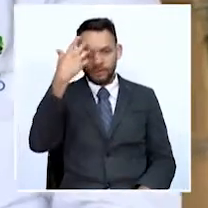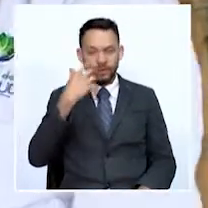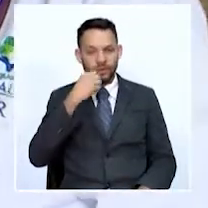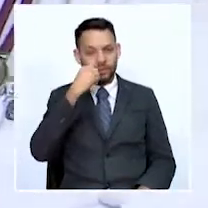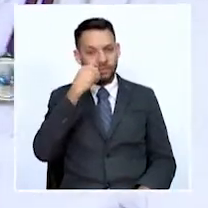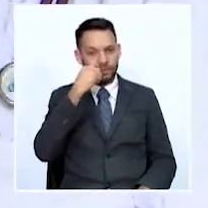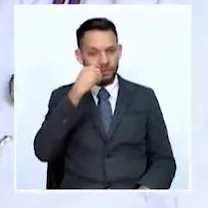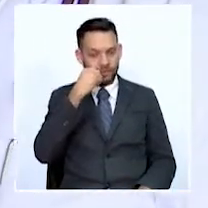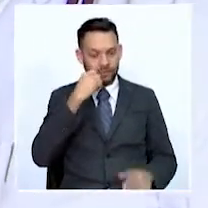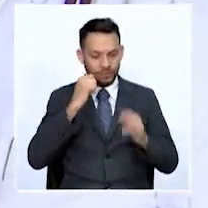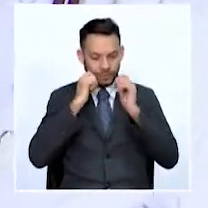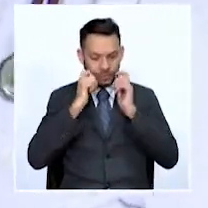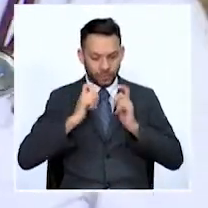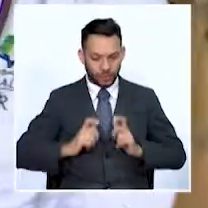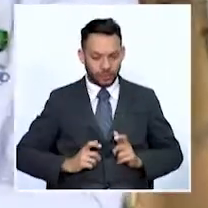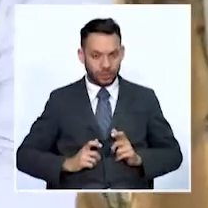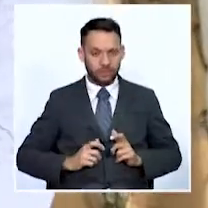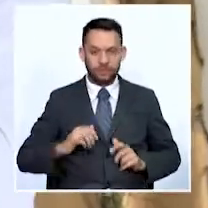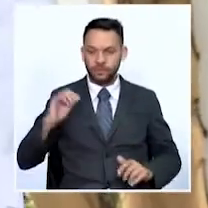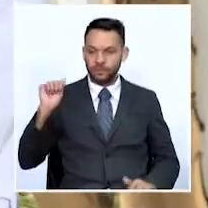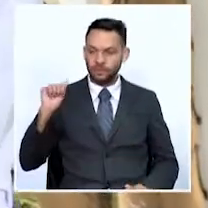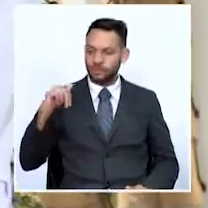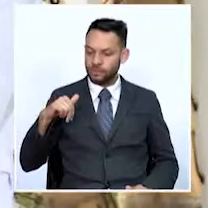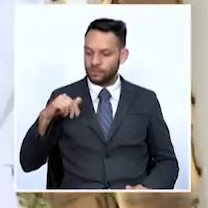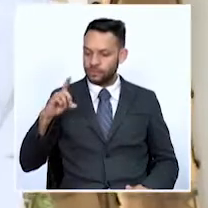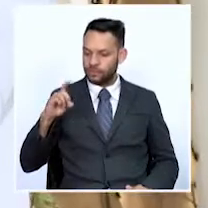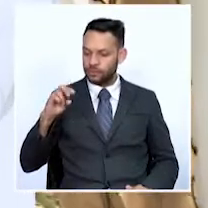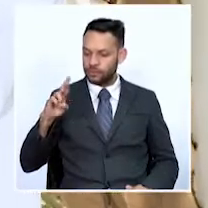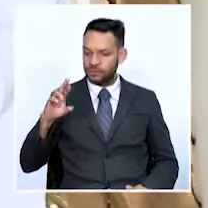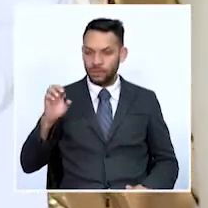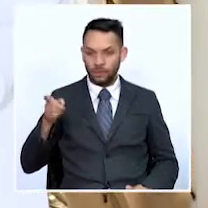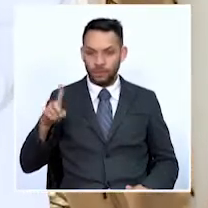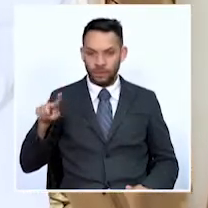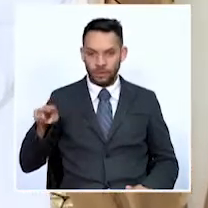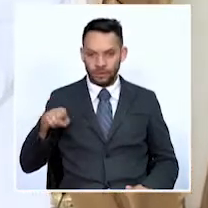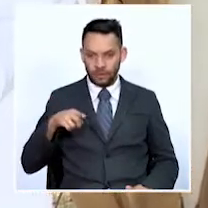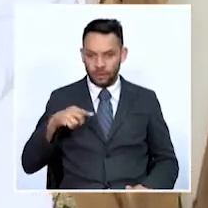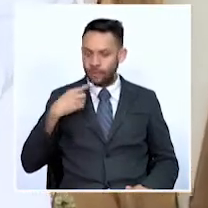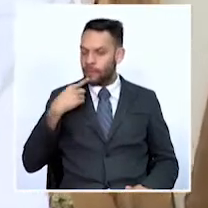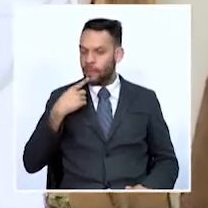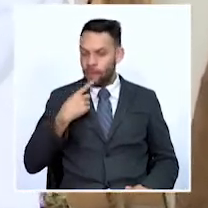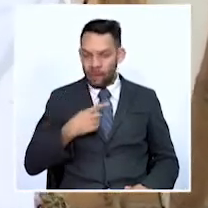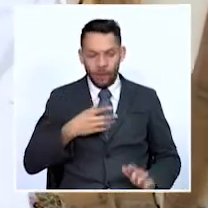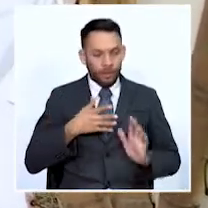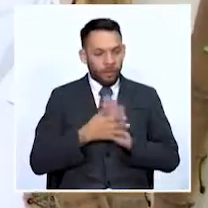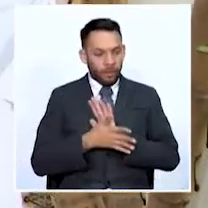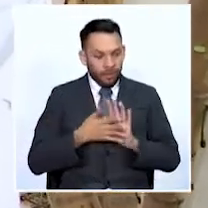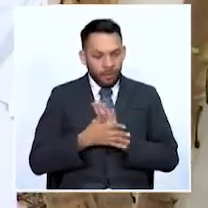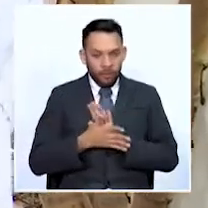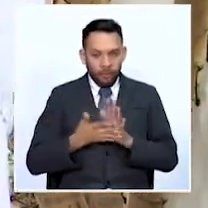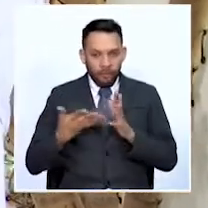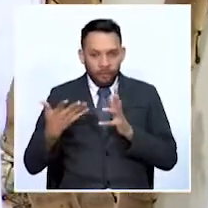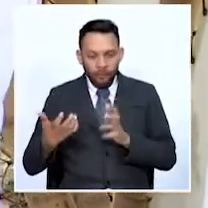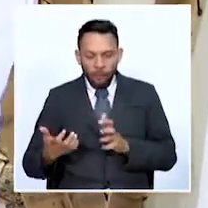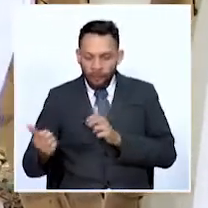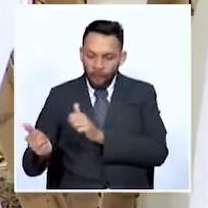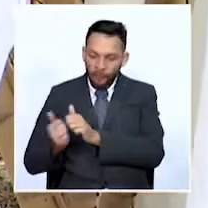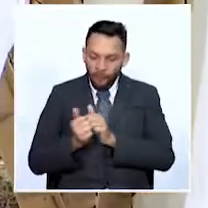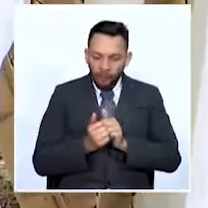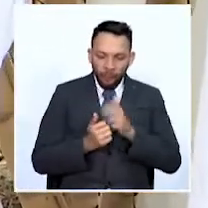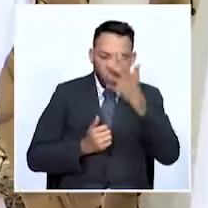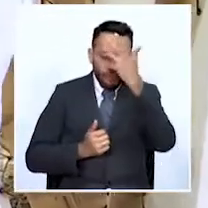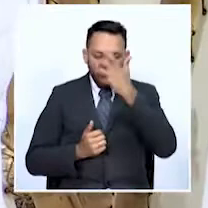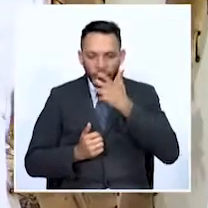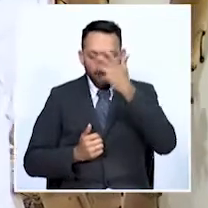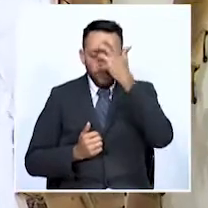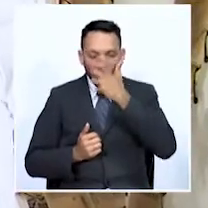físico. El doctor Andrés Felipe Rosas es especialista en toda esta parte de dolor y articulaciones y demás. Yo quiero que vamos evaluando la